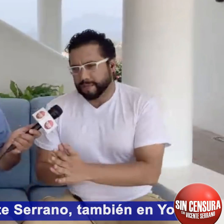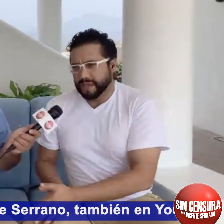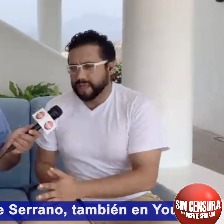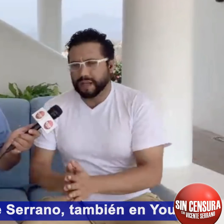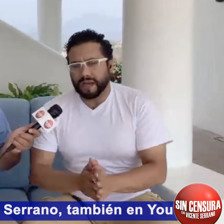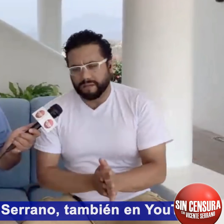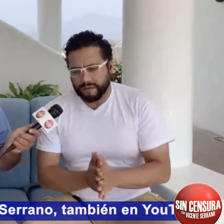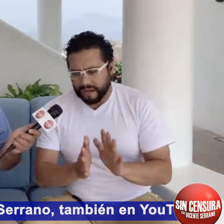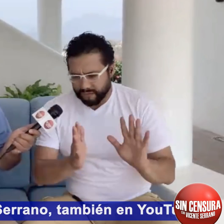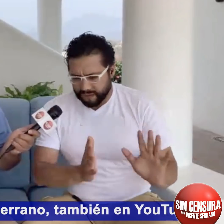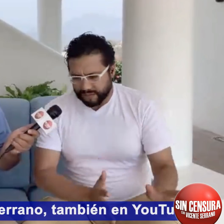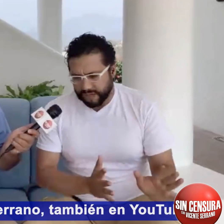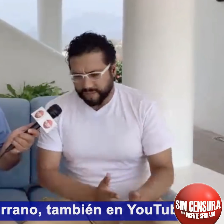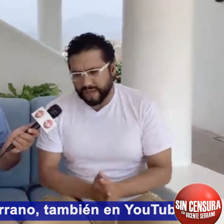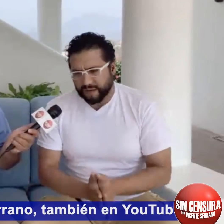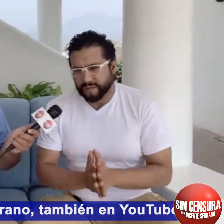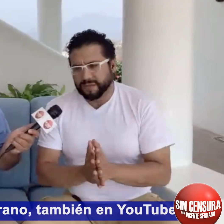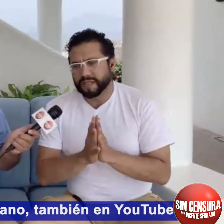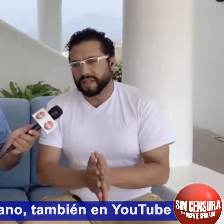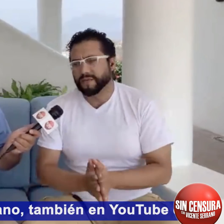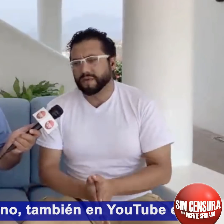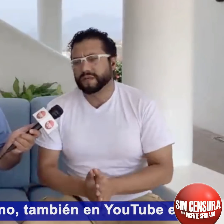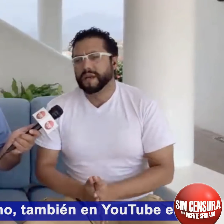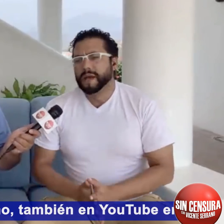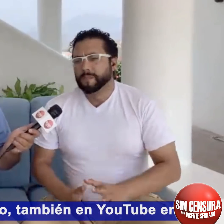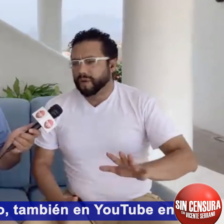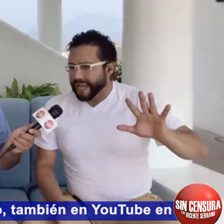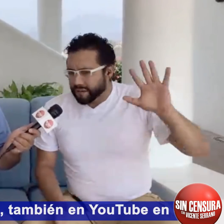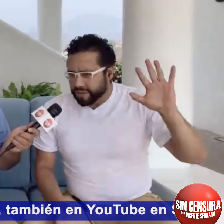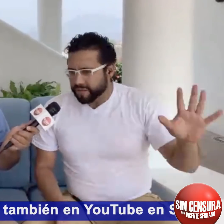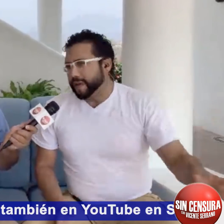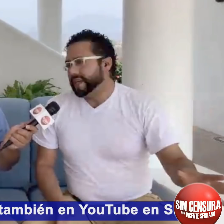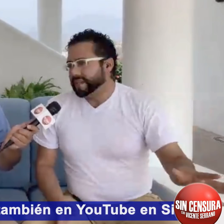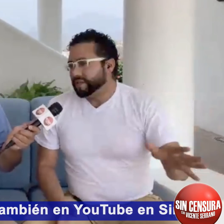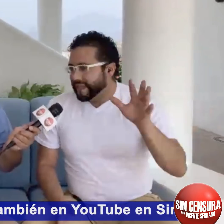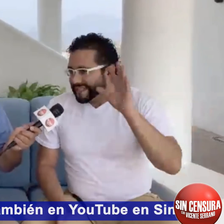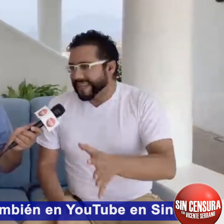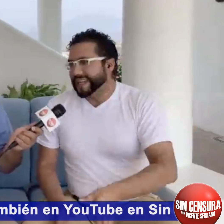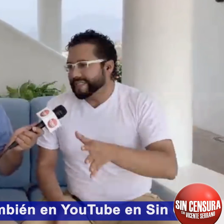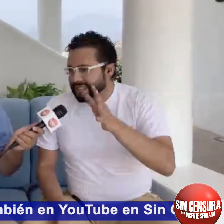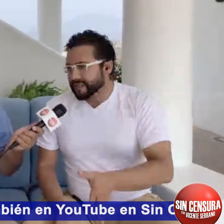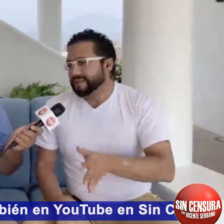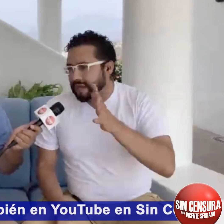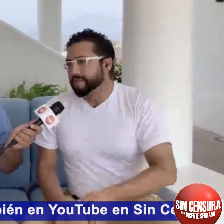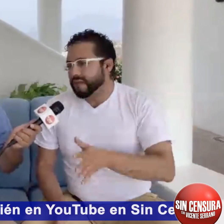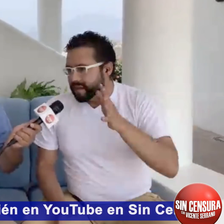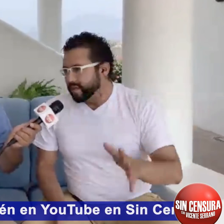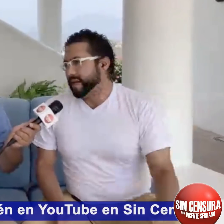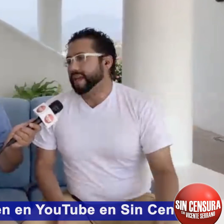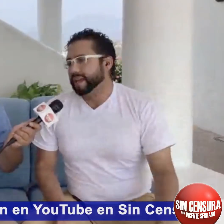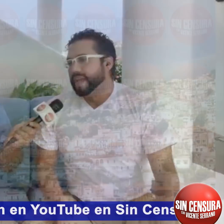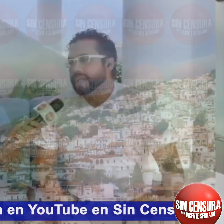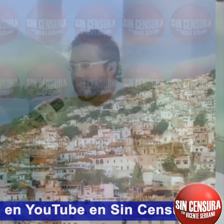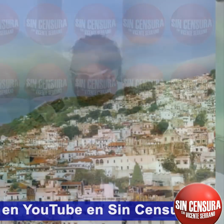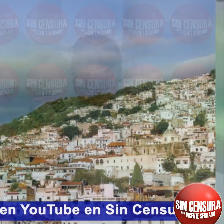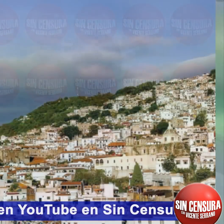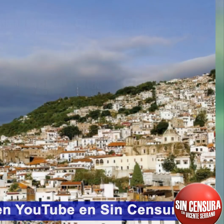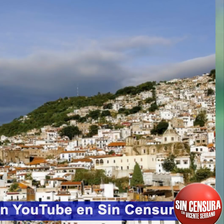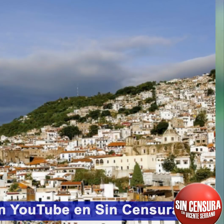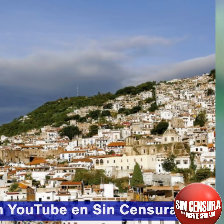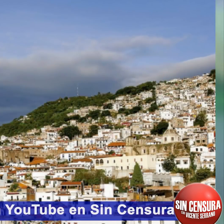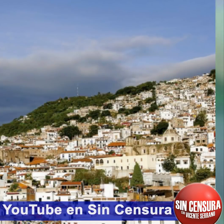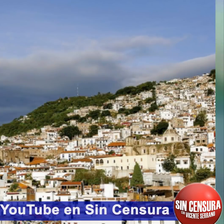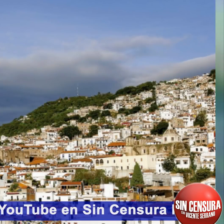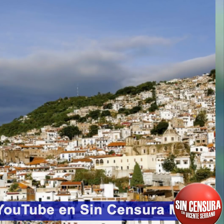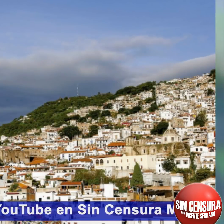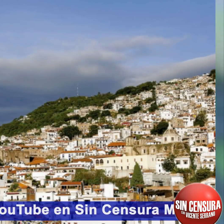entramos también a lo que se refiere con Vicente Fox, porque en otros países lo que están haciendo están violando la ley. Y en otros